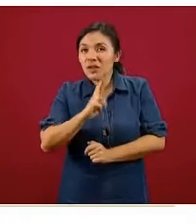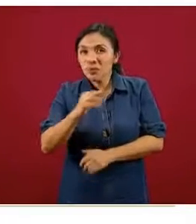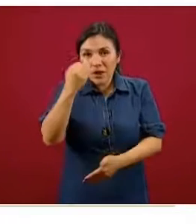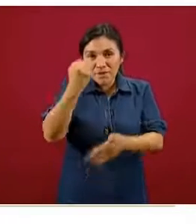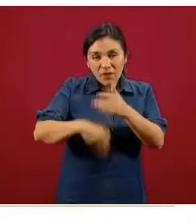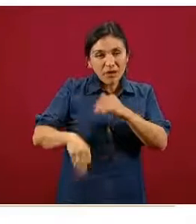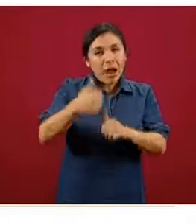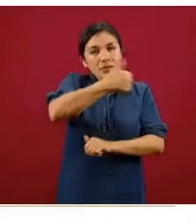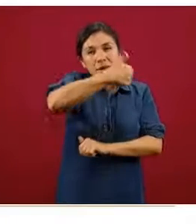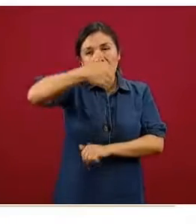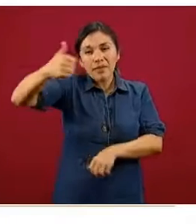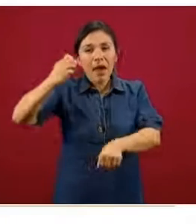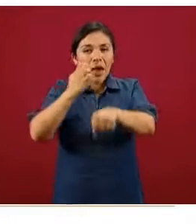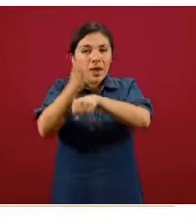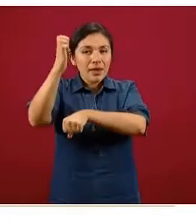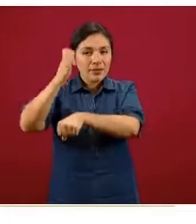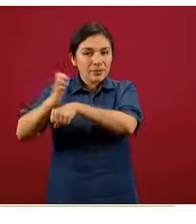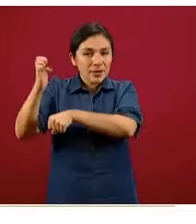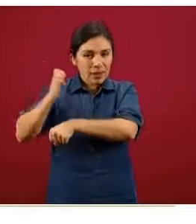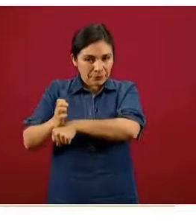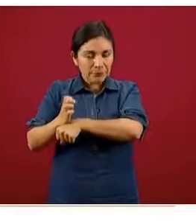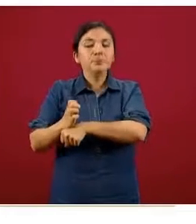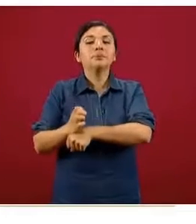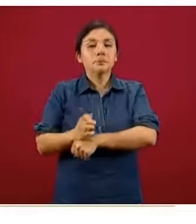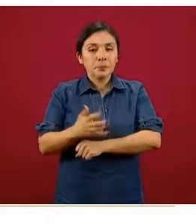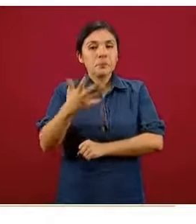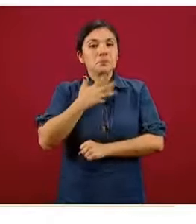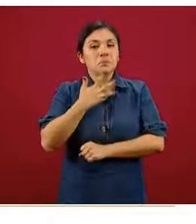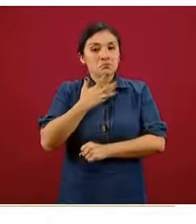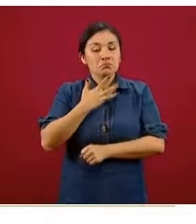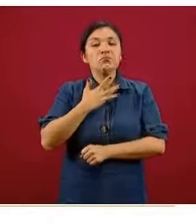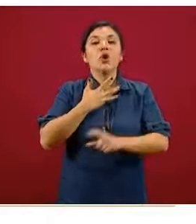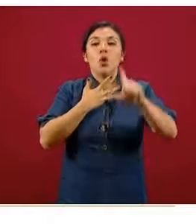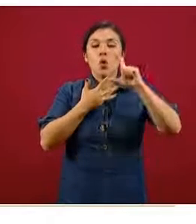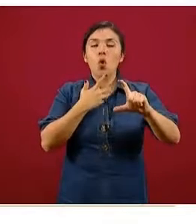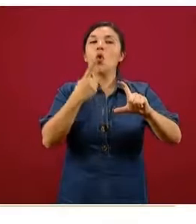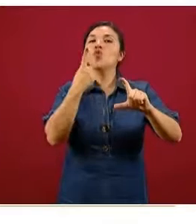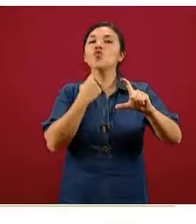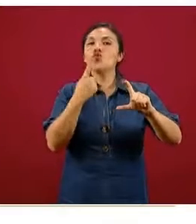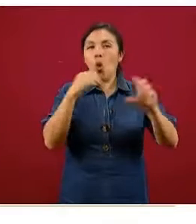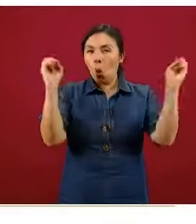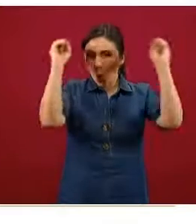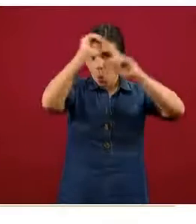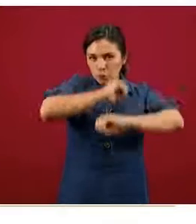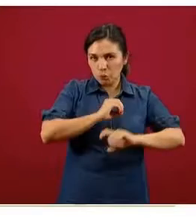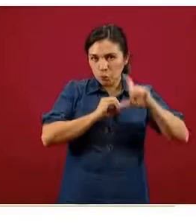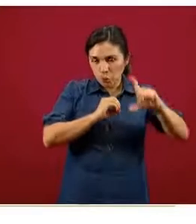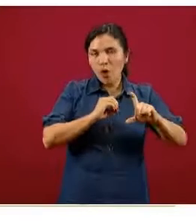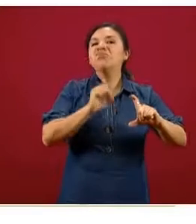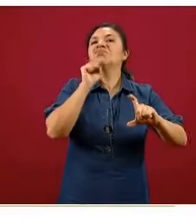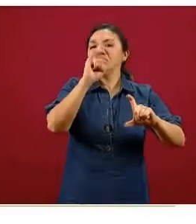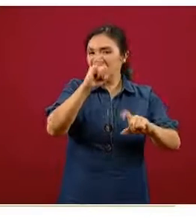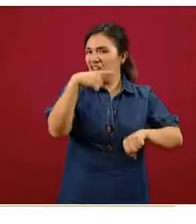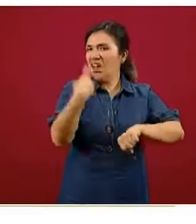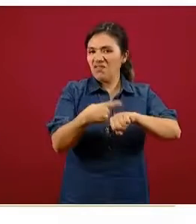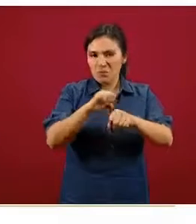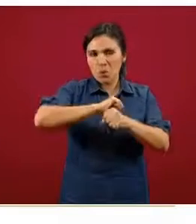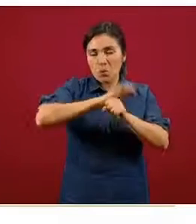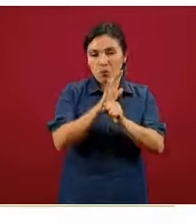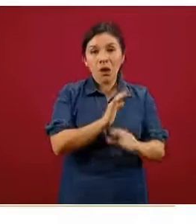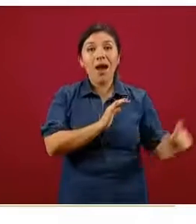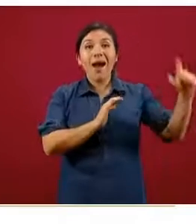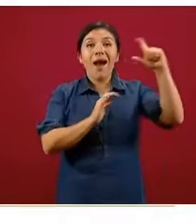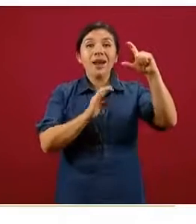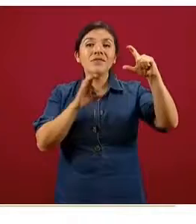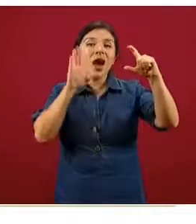en todas las entidades federativas. Están los casos confirmados en la parte baja en el color rojo oscuro y en la parte